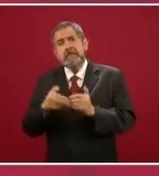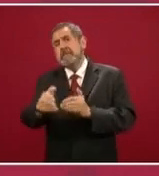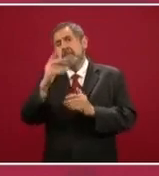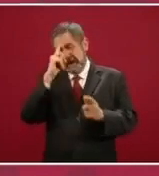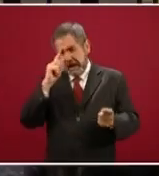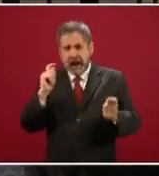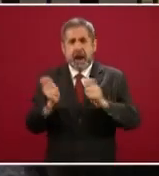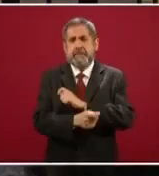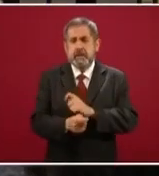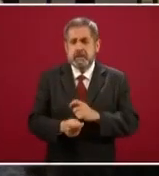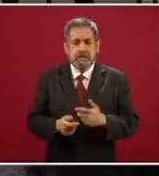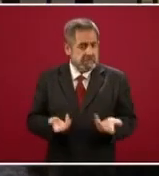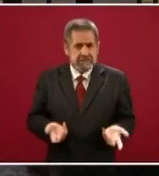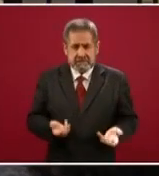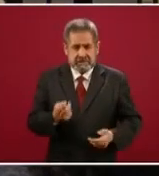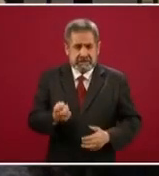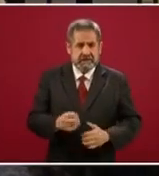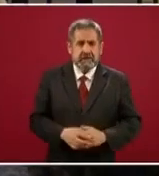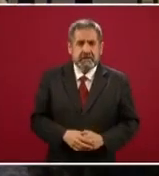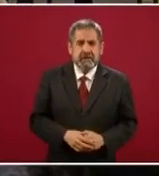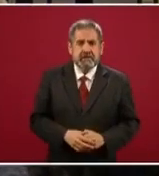Entonces,